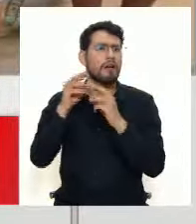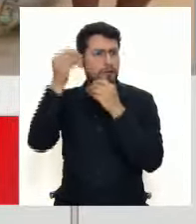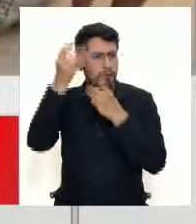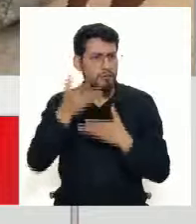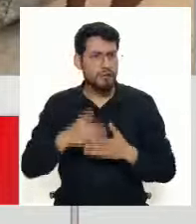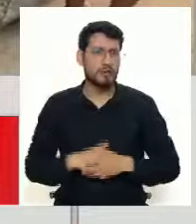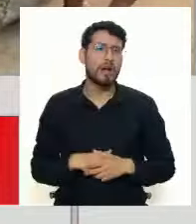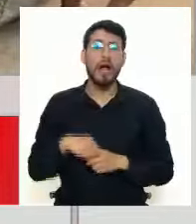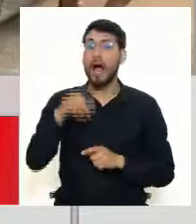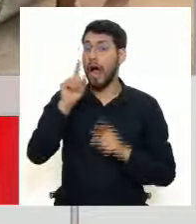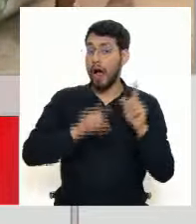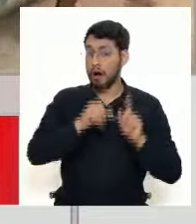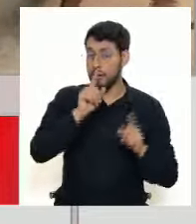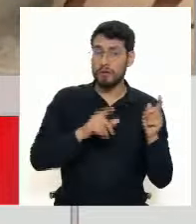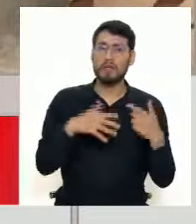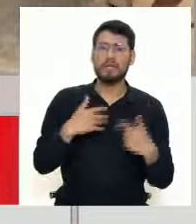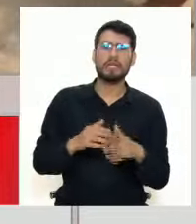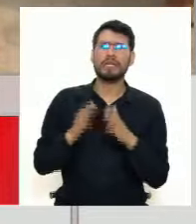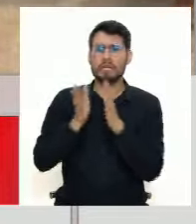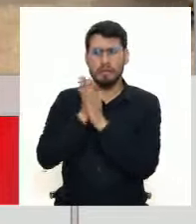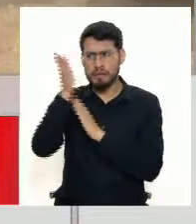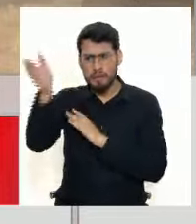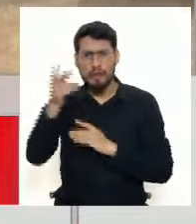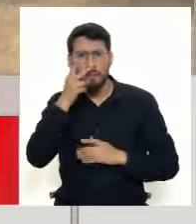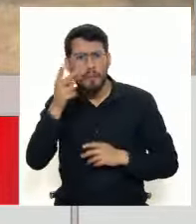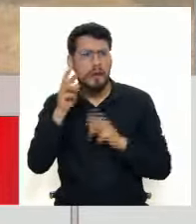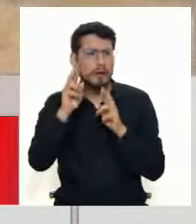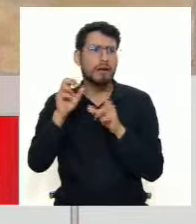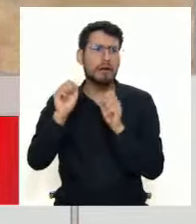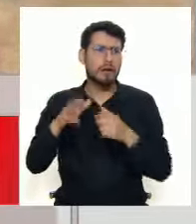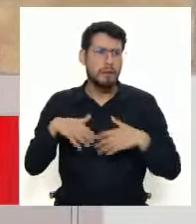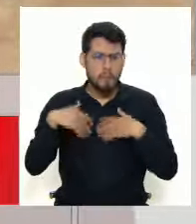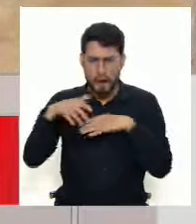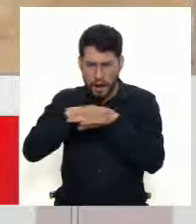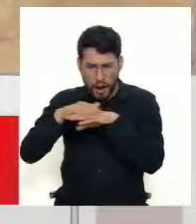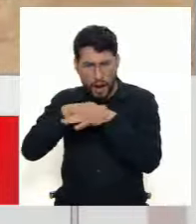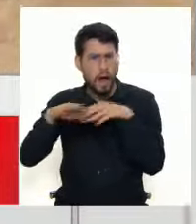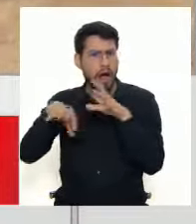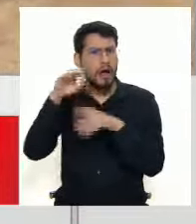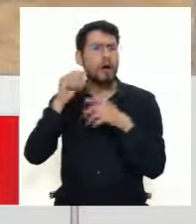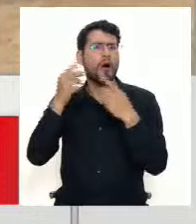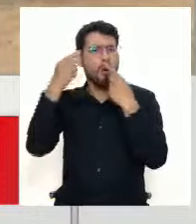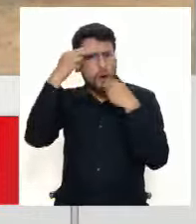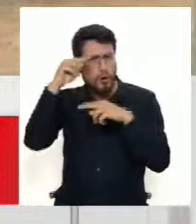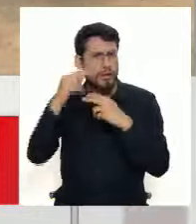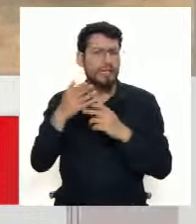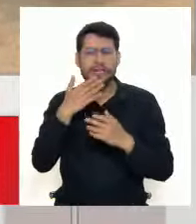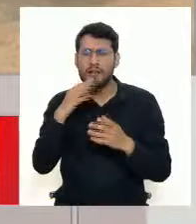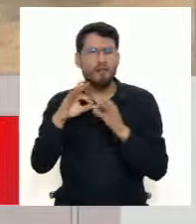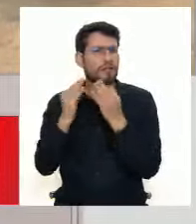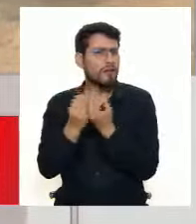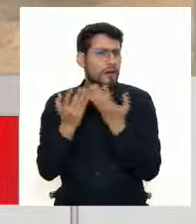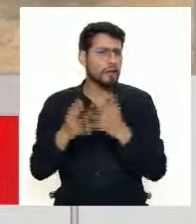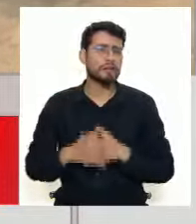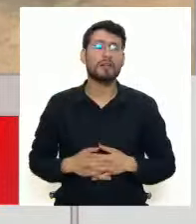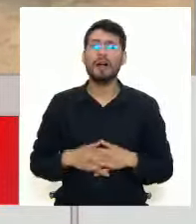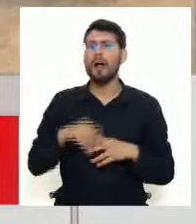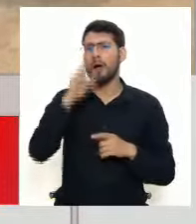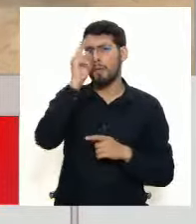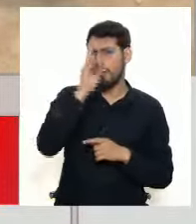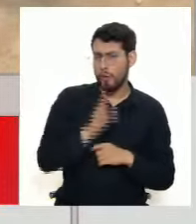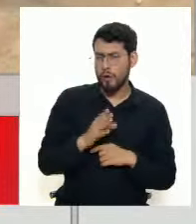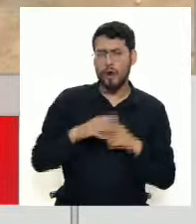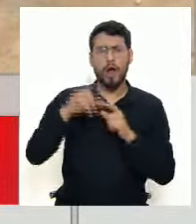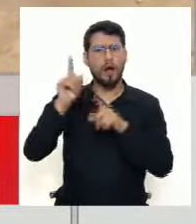También algunos de ellos han partido hacia el lugar esperando tener alguna noticia sobre sus familiares, algunos de ellos